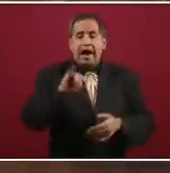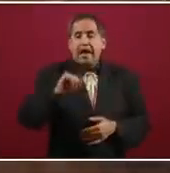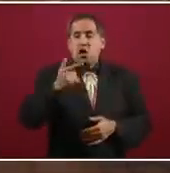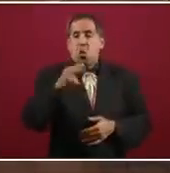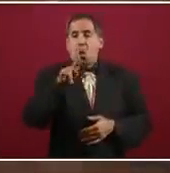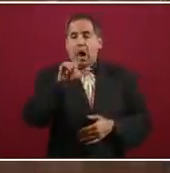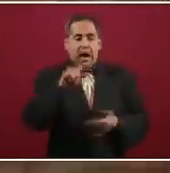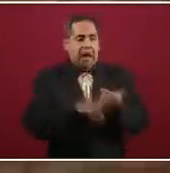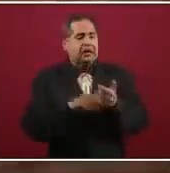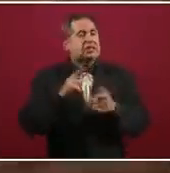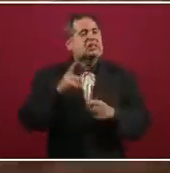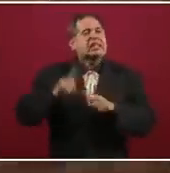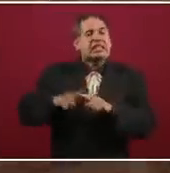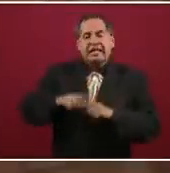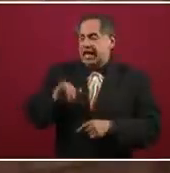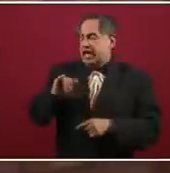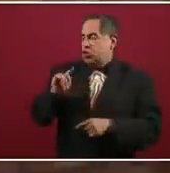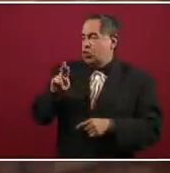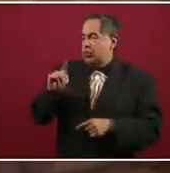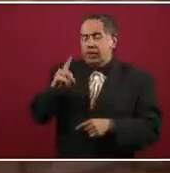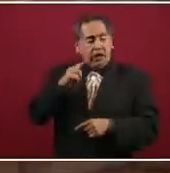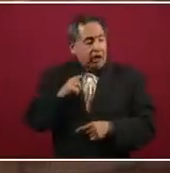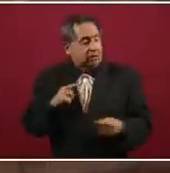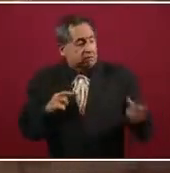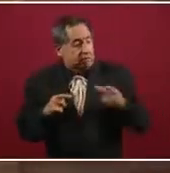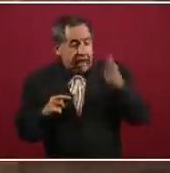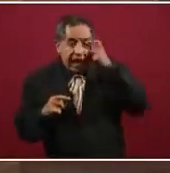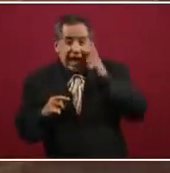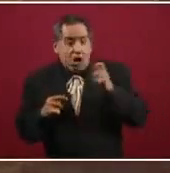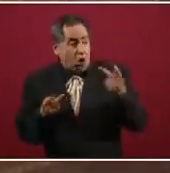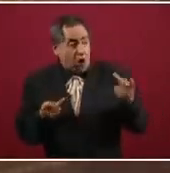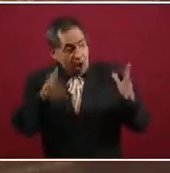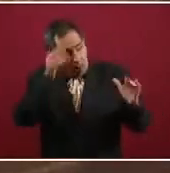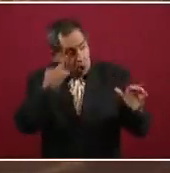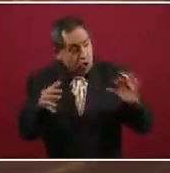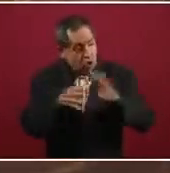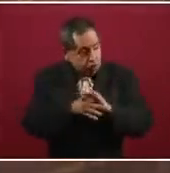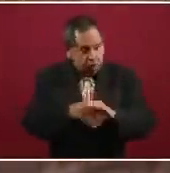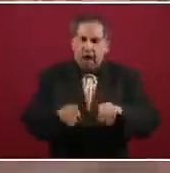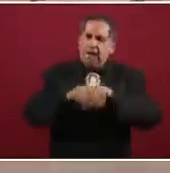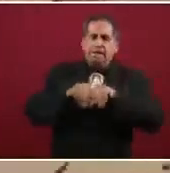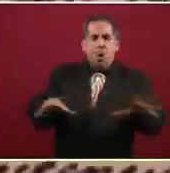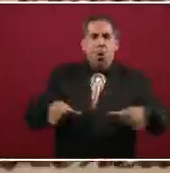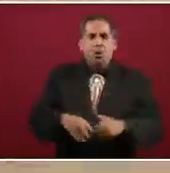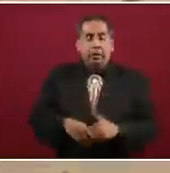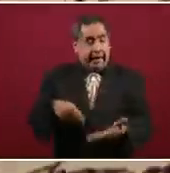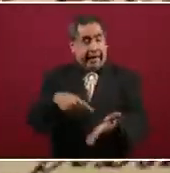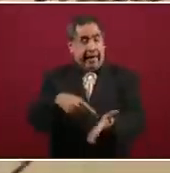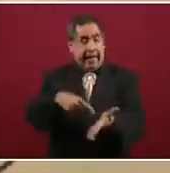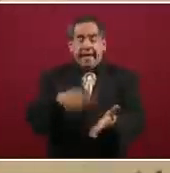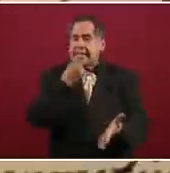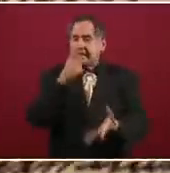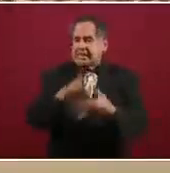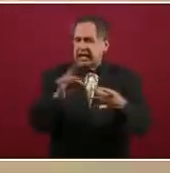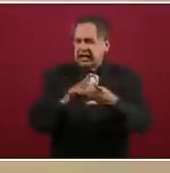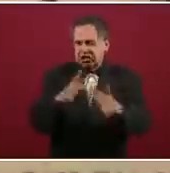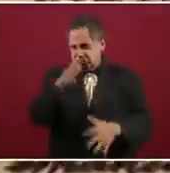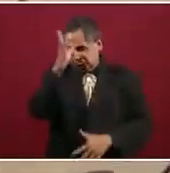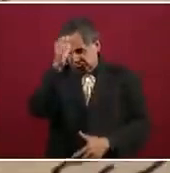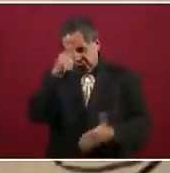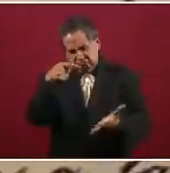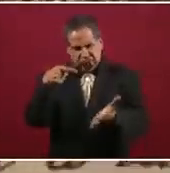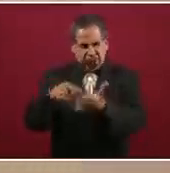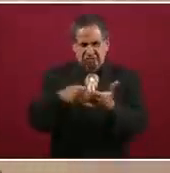Agustín de Iturbide, con la aceptación de Vicente Guerrero. En él se asentaron las bases sobre las que la